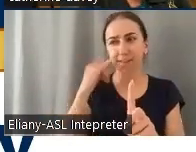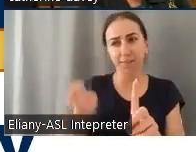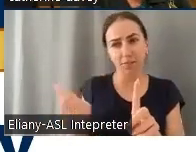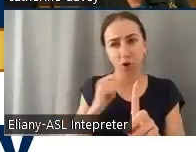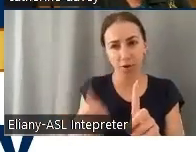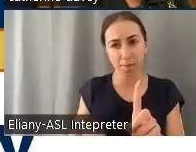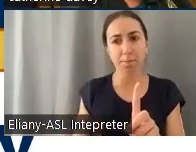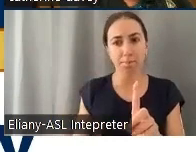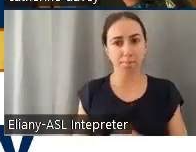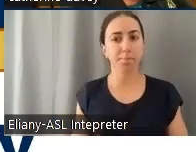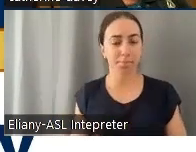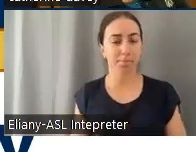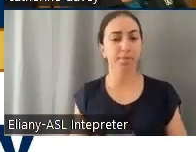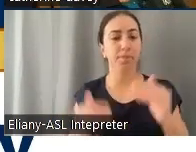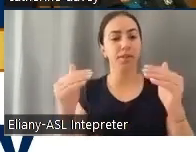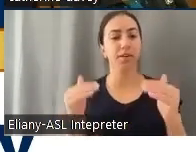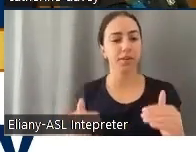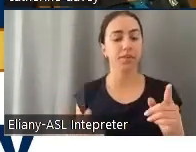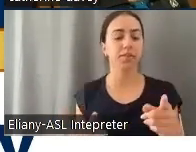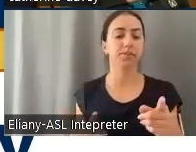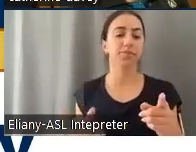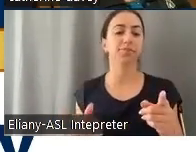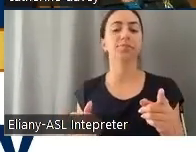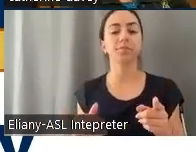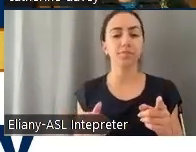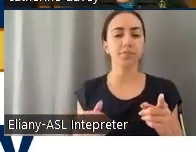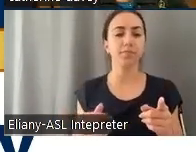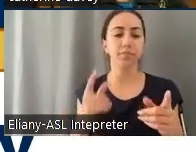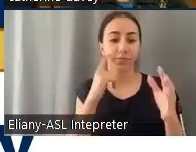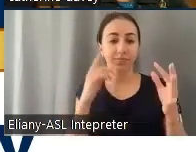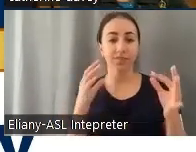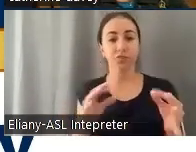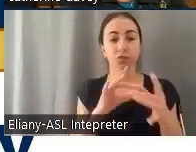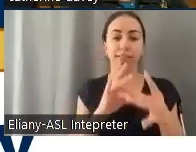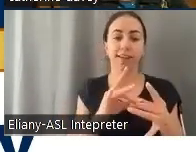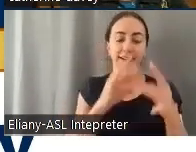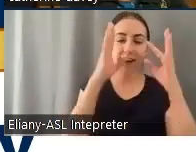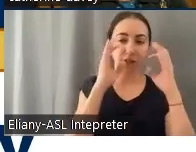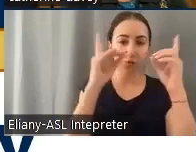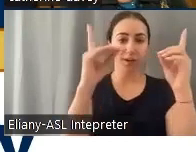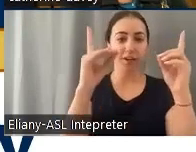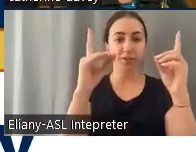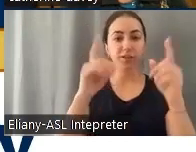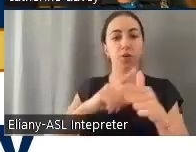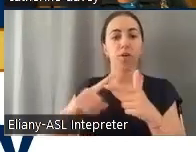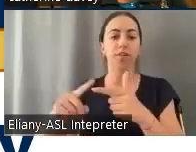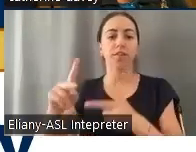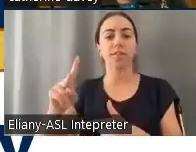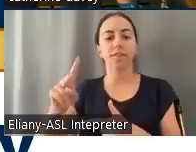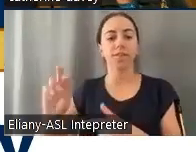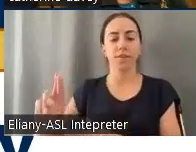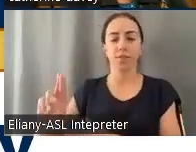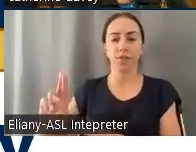es apropiado quitarle este derecho a su ser querido. Y agregamos el tomar decisiones en cuanto a la educación